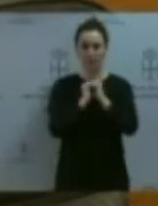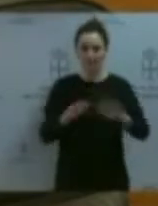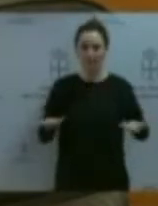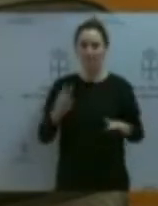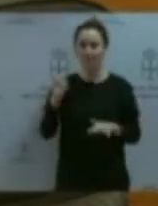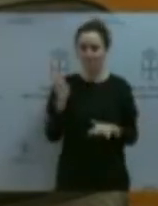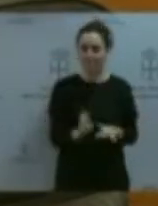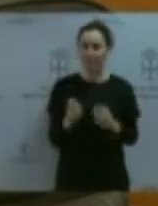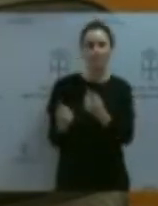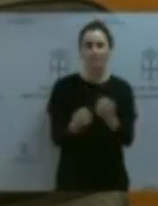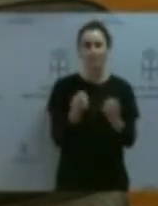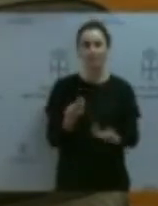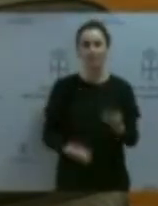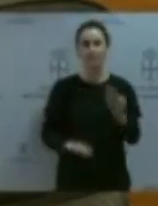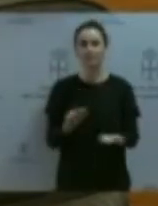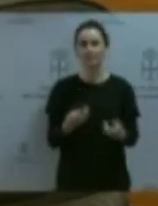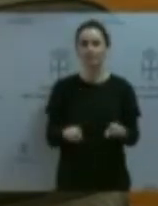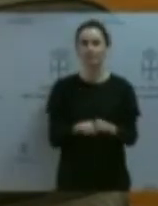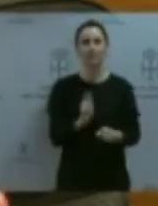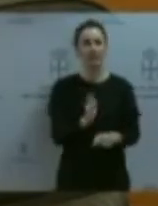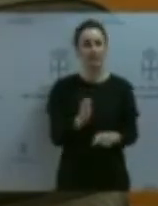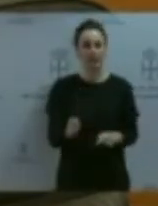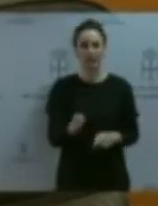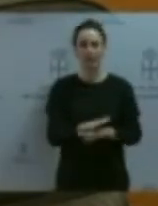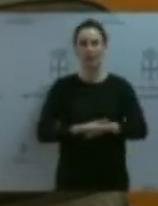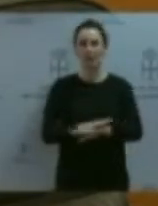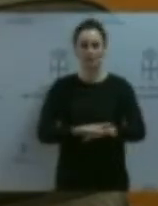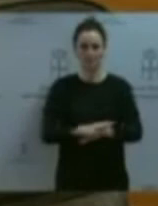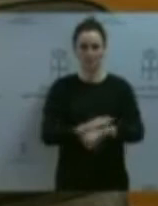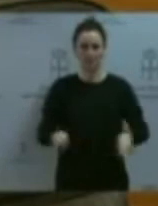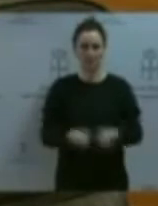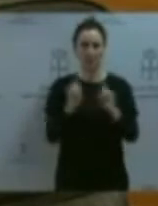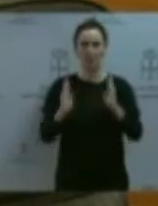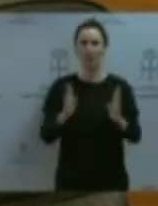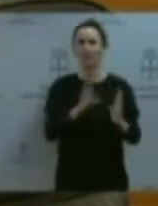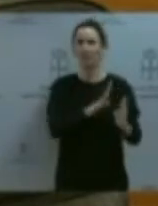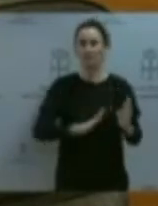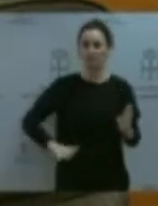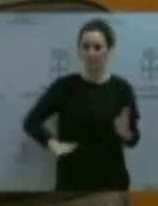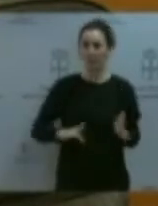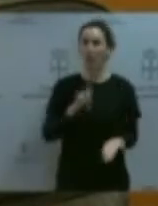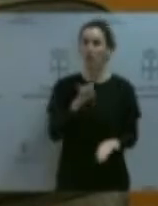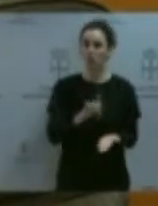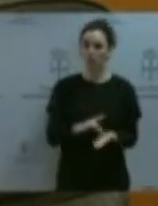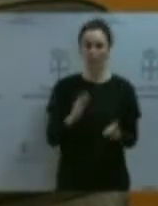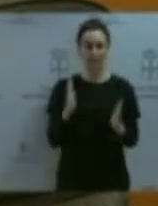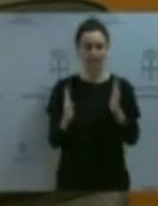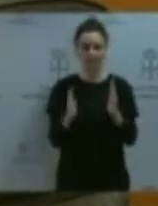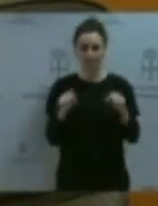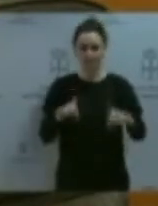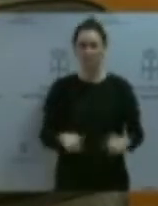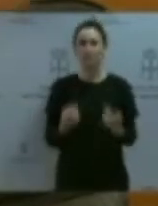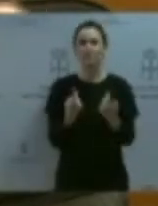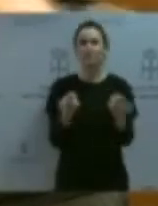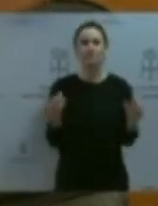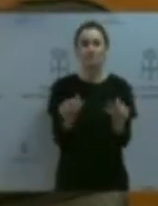básica incondicional, temporal, mientras durase la pandemia, porque decíamos, aquí lo necesario es que quien necesite y cumpla ciertos